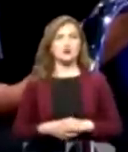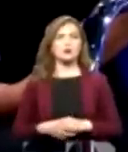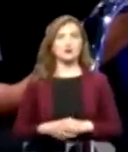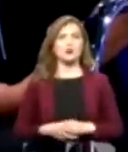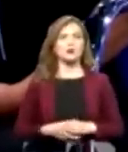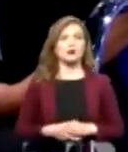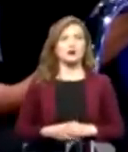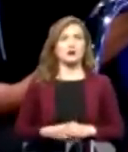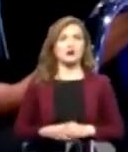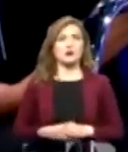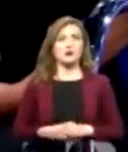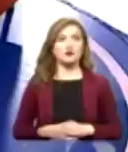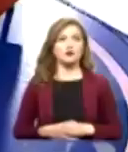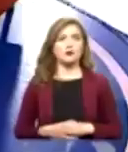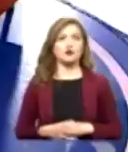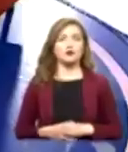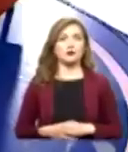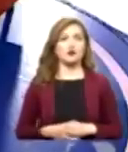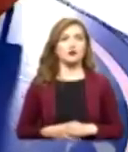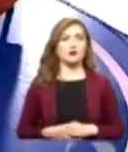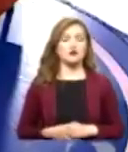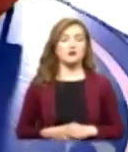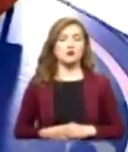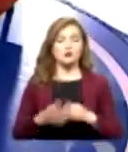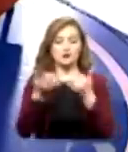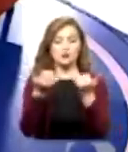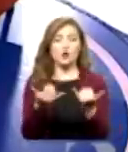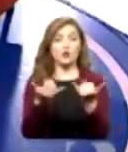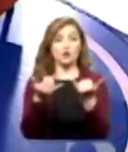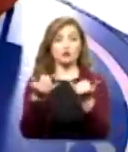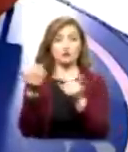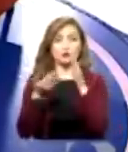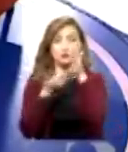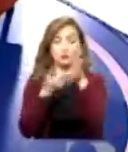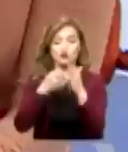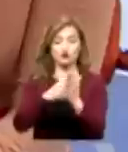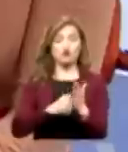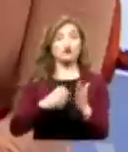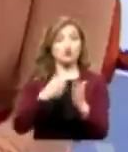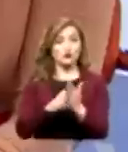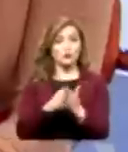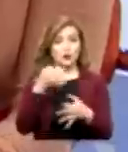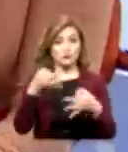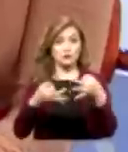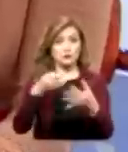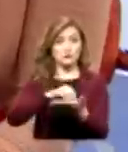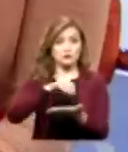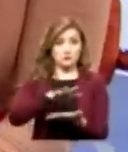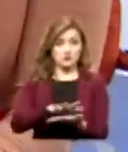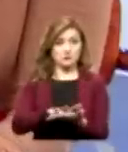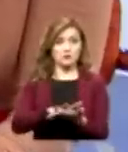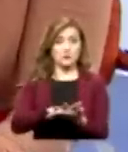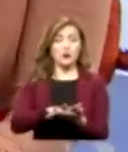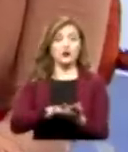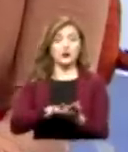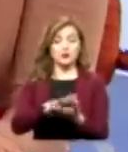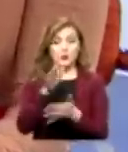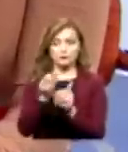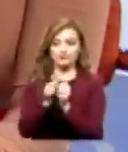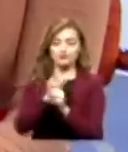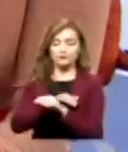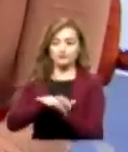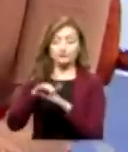es quien hoy se ha convertido en un referente de lucha por encontrar justicia y también está con nosotros la fiscal de